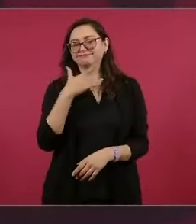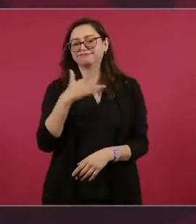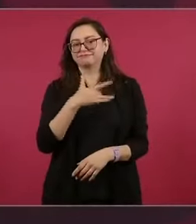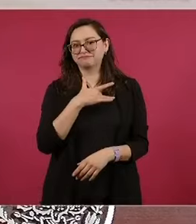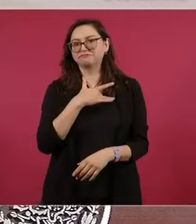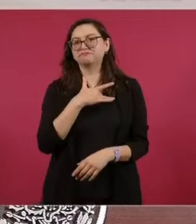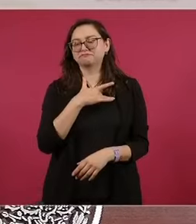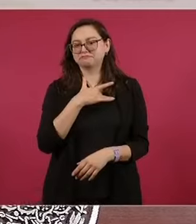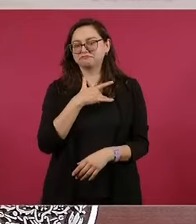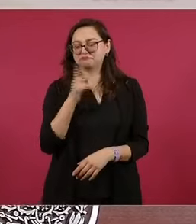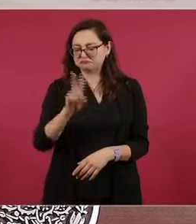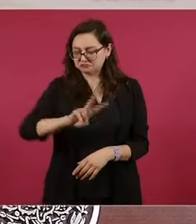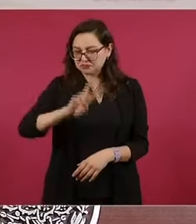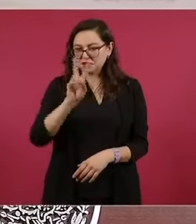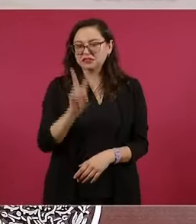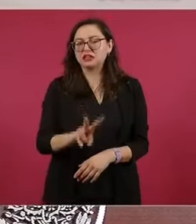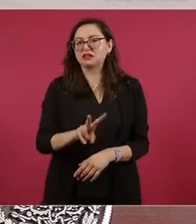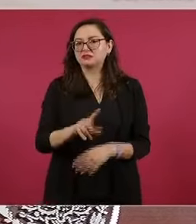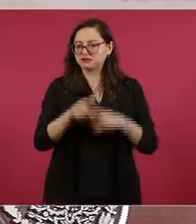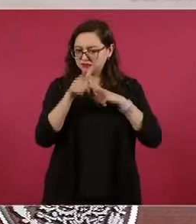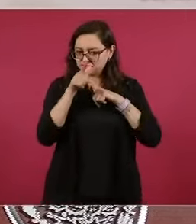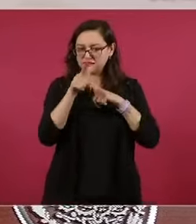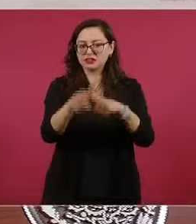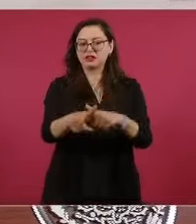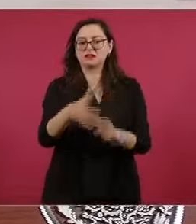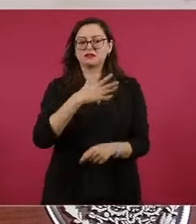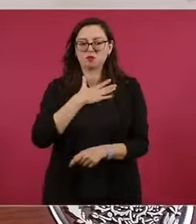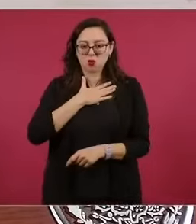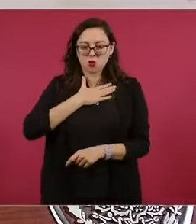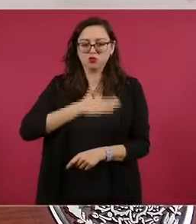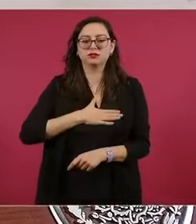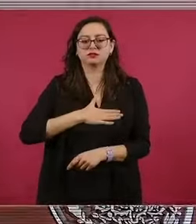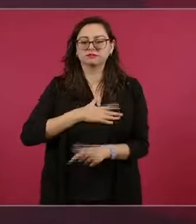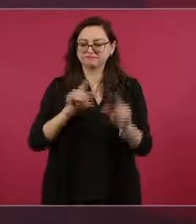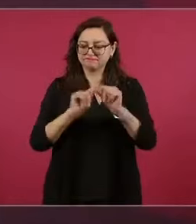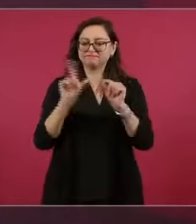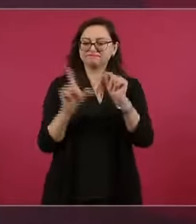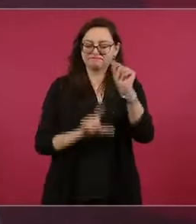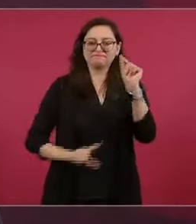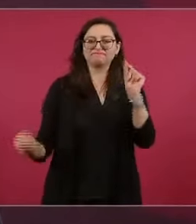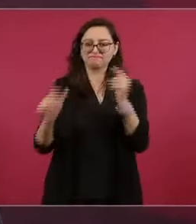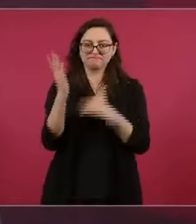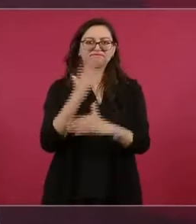de justicia para los mexicanos.